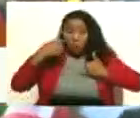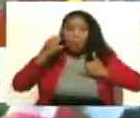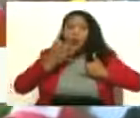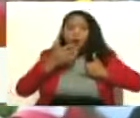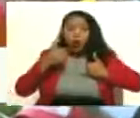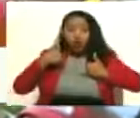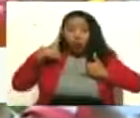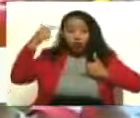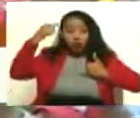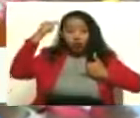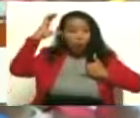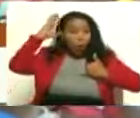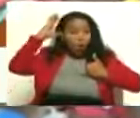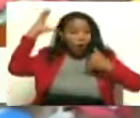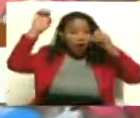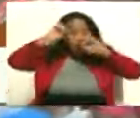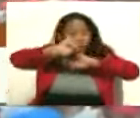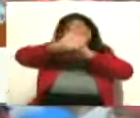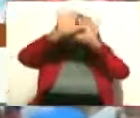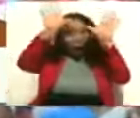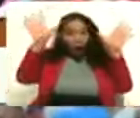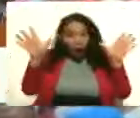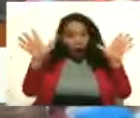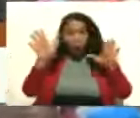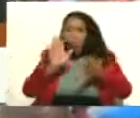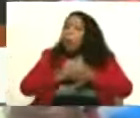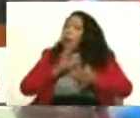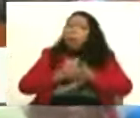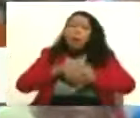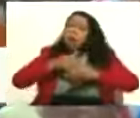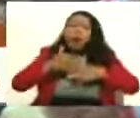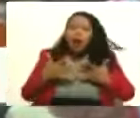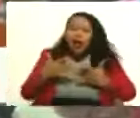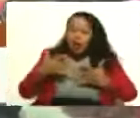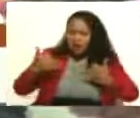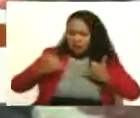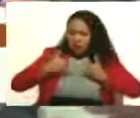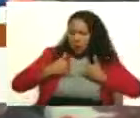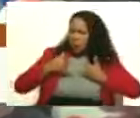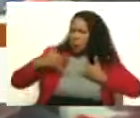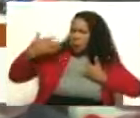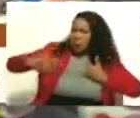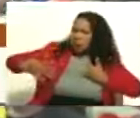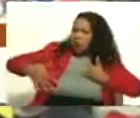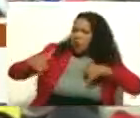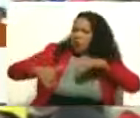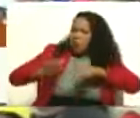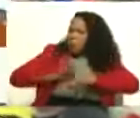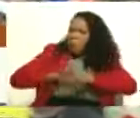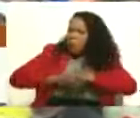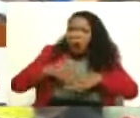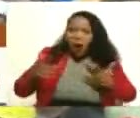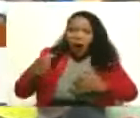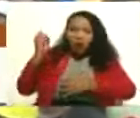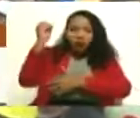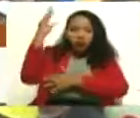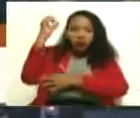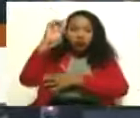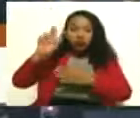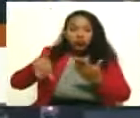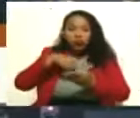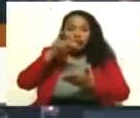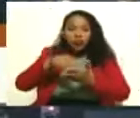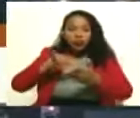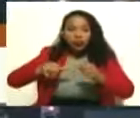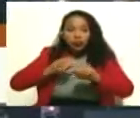votando, por qué estamos ejerciendo nuestro derecho al voto, que en la Asamblea Nacional, de la mano del hermano